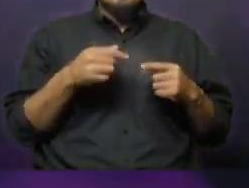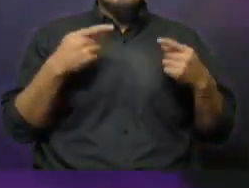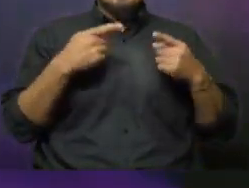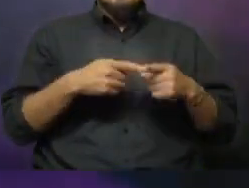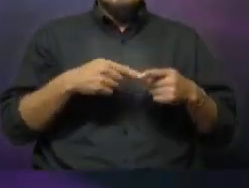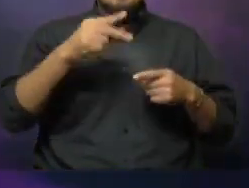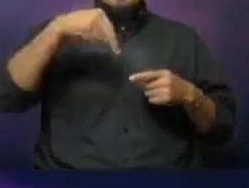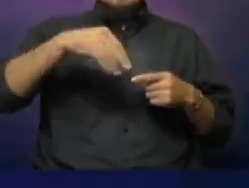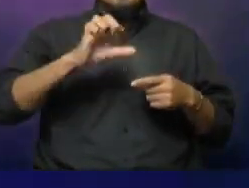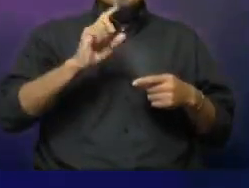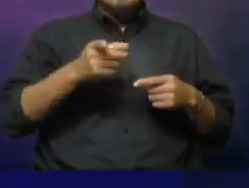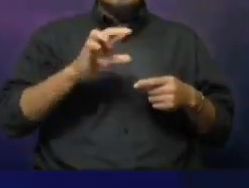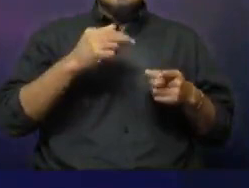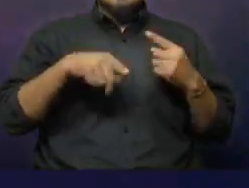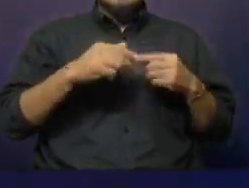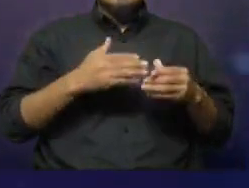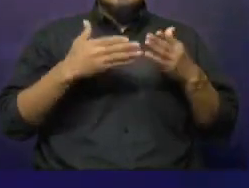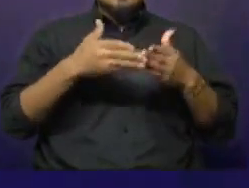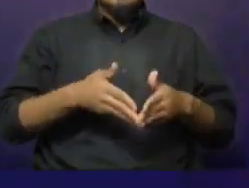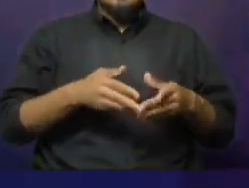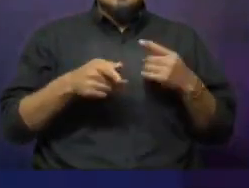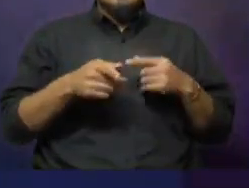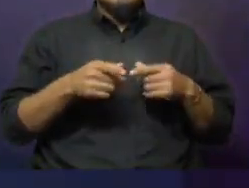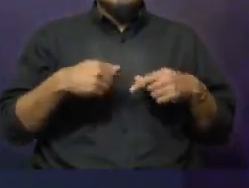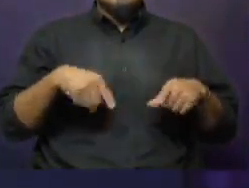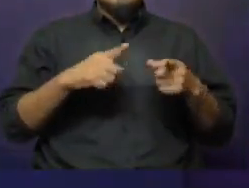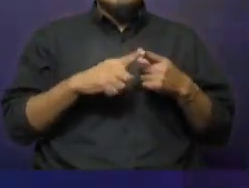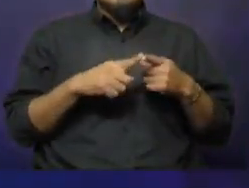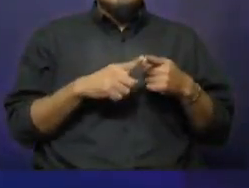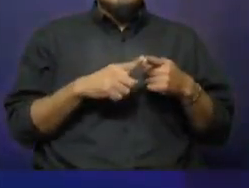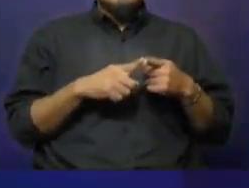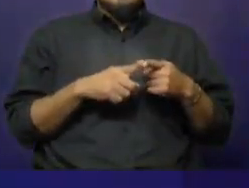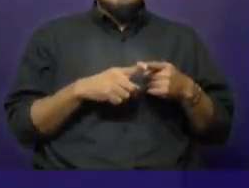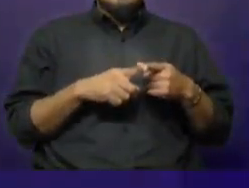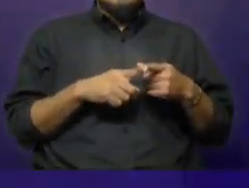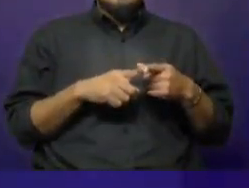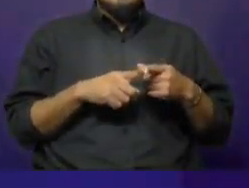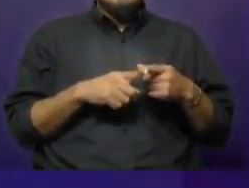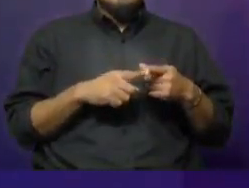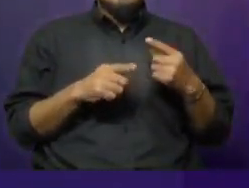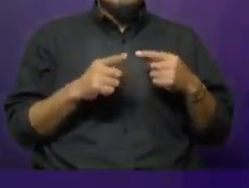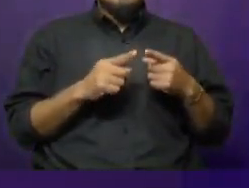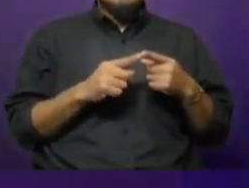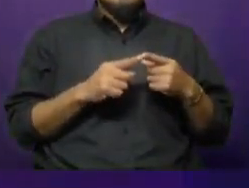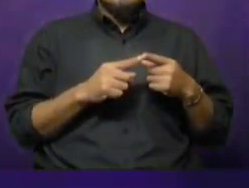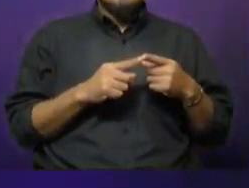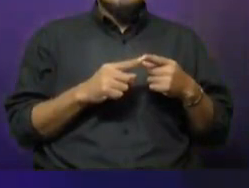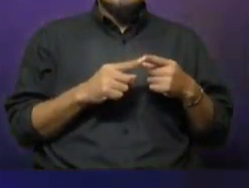en el parador Hola Mi Vida, que es en la playa. Voy a hacer el sunset ahí, ay, unas rumbitas. Lindo. Estoy haciendo bastante rumbero el concierto.